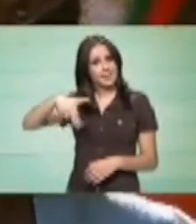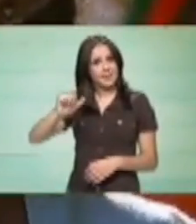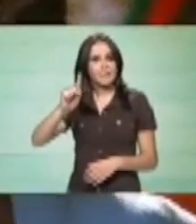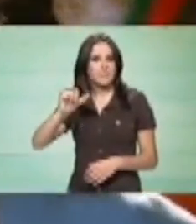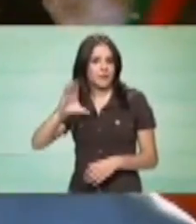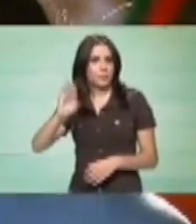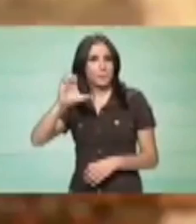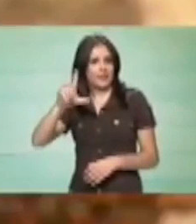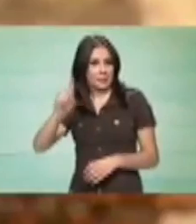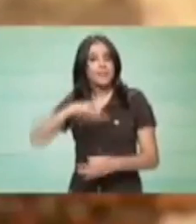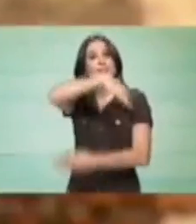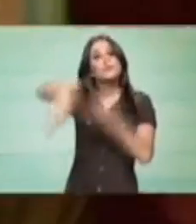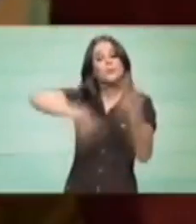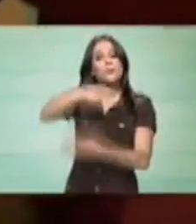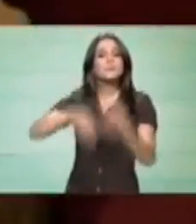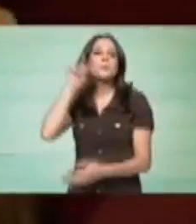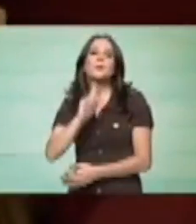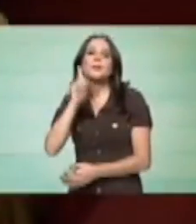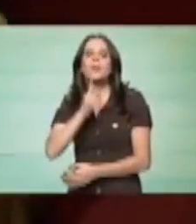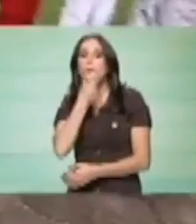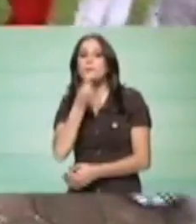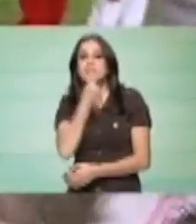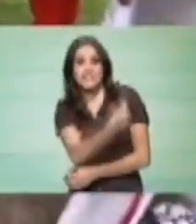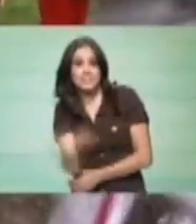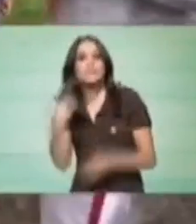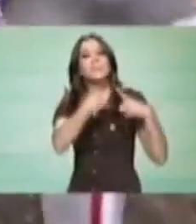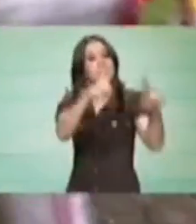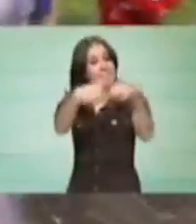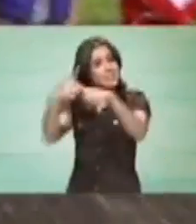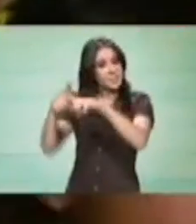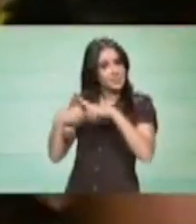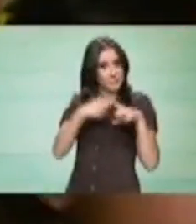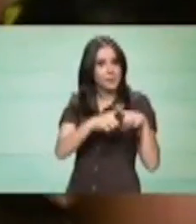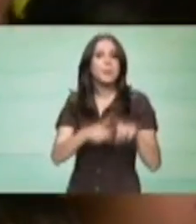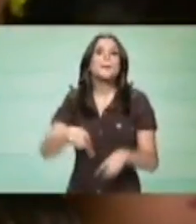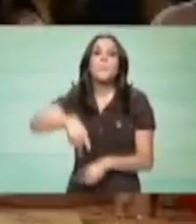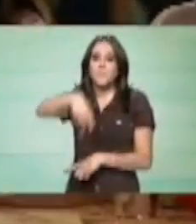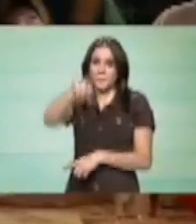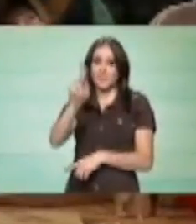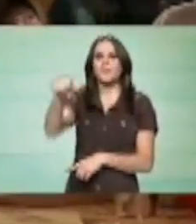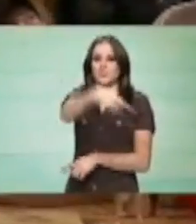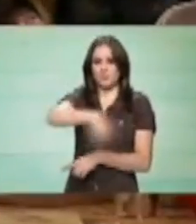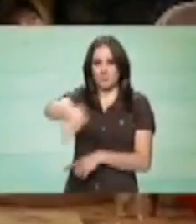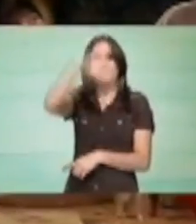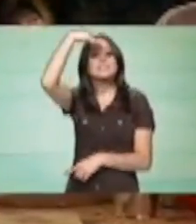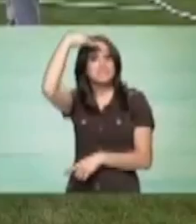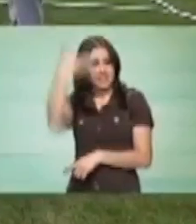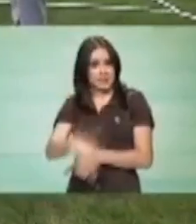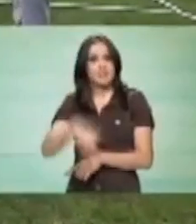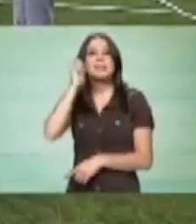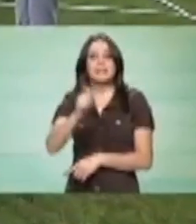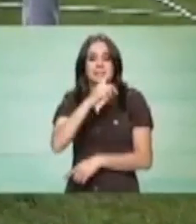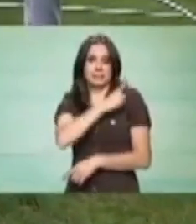Instituto Politécnico Nacional para llevar Kipatla a la pantalla chica Kipatla una ciudad imaginaria pero con situaciones reales